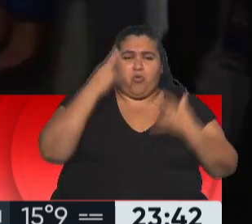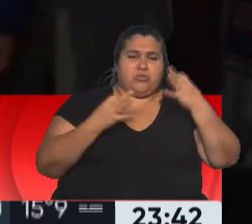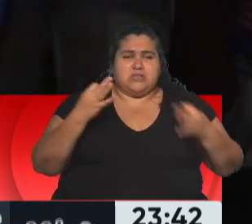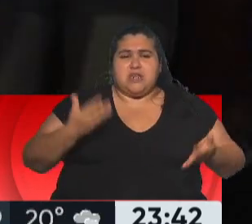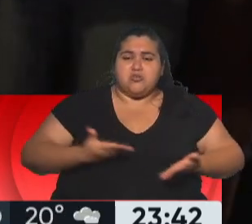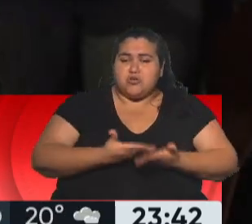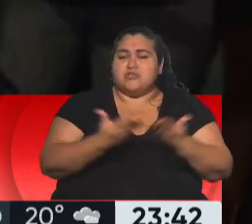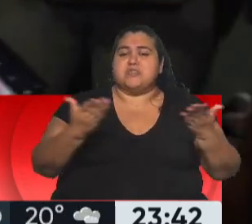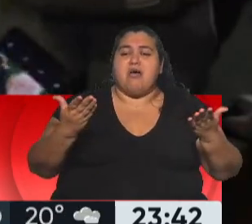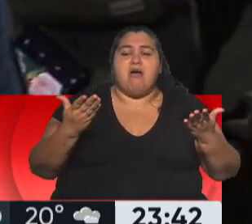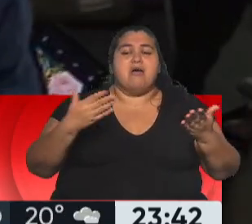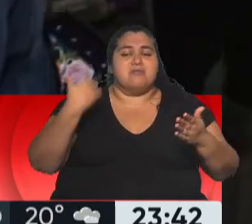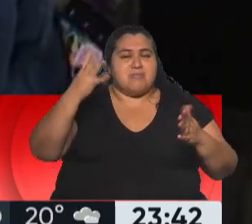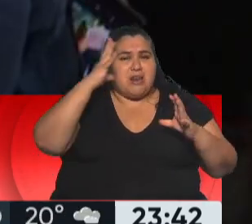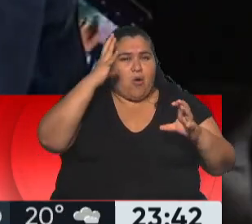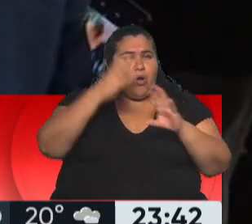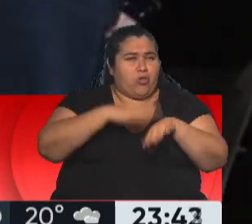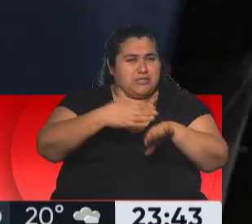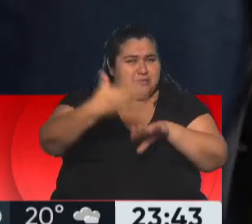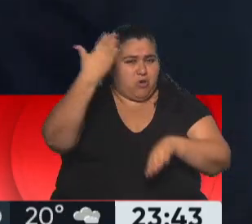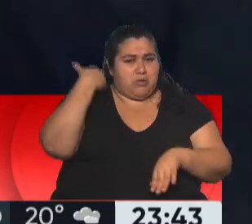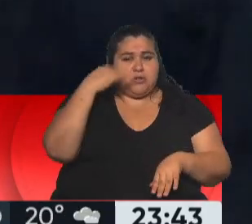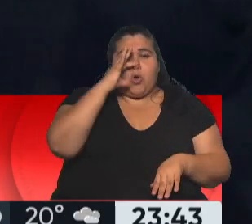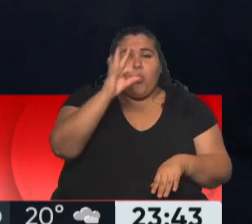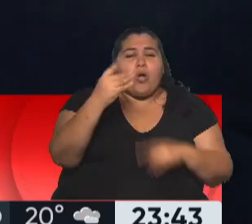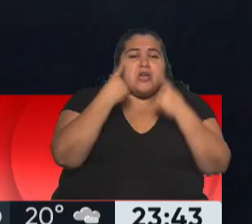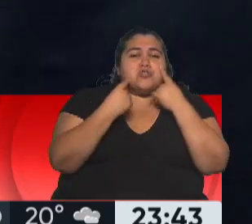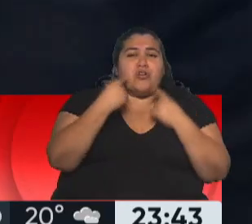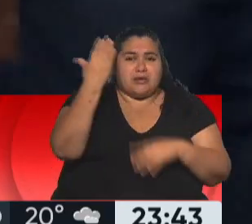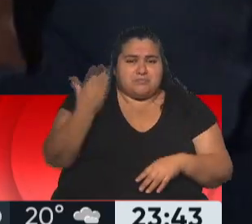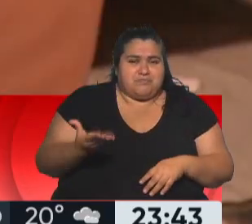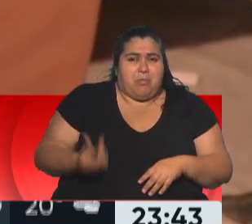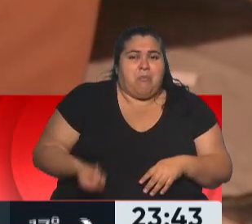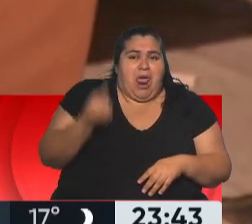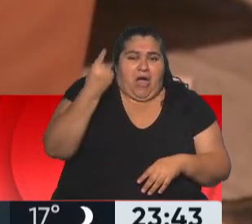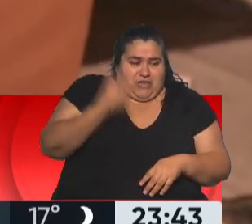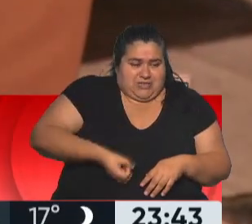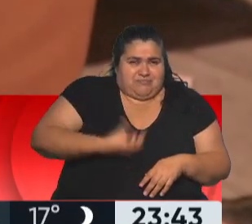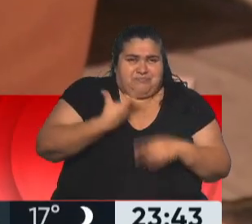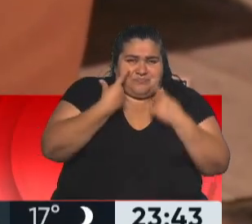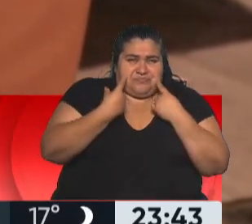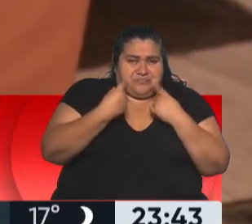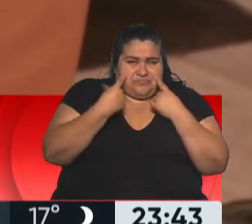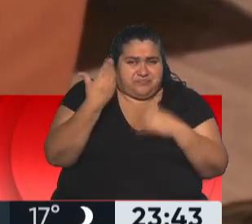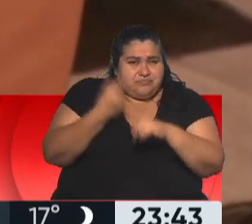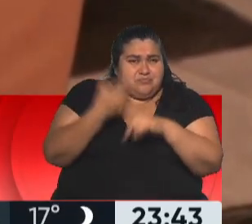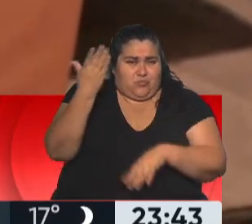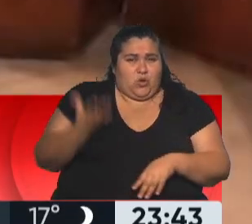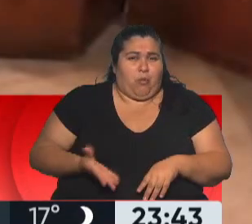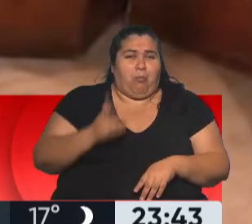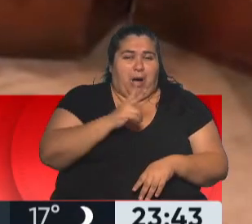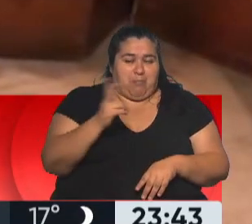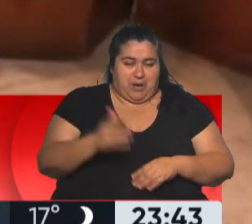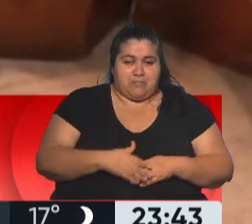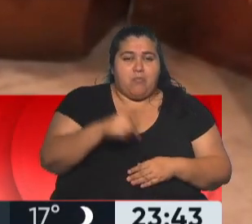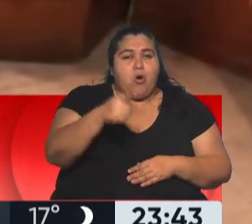social. Recuerdo ese momento y la verdad que nunca lloré por un papa, es la primera vez que lloro por un papa. ¿Cómo crees que va a ser